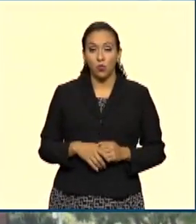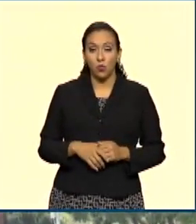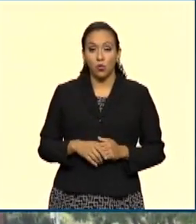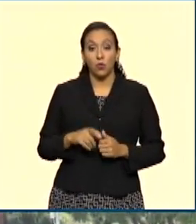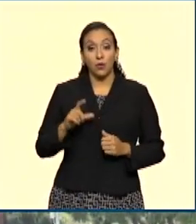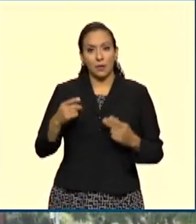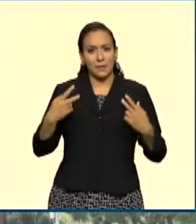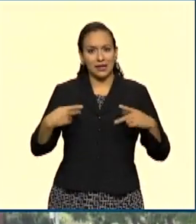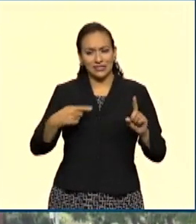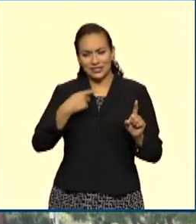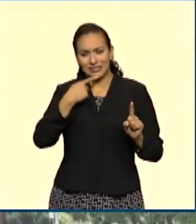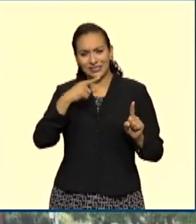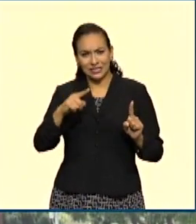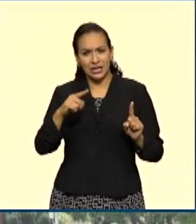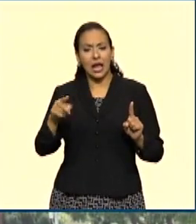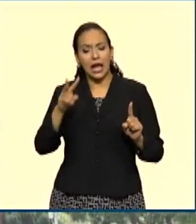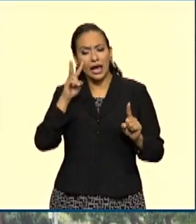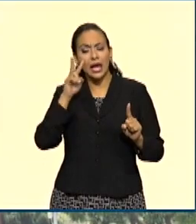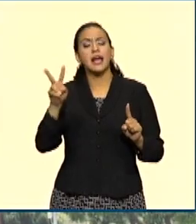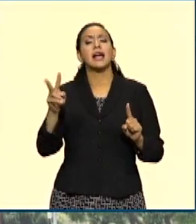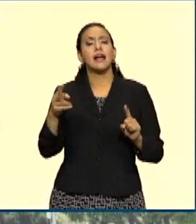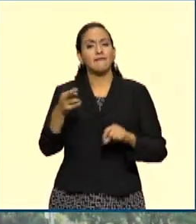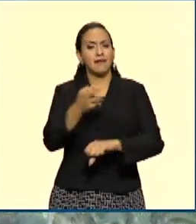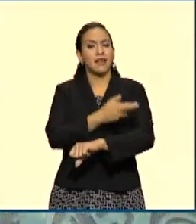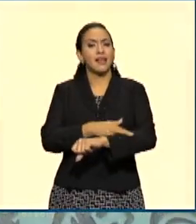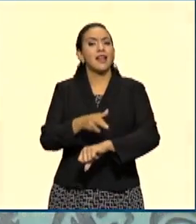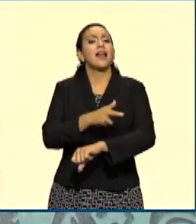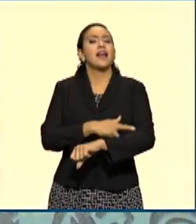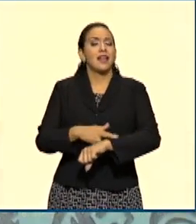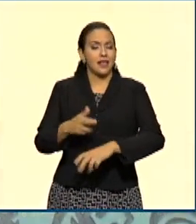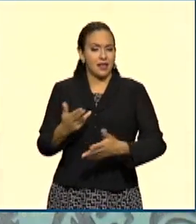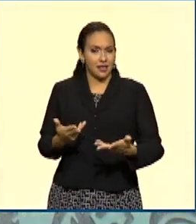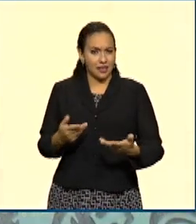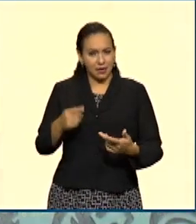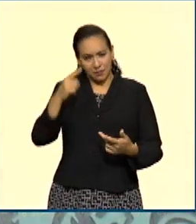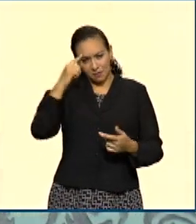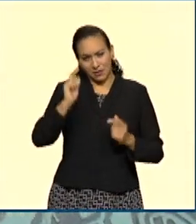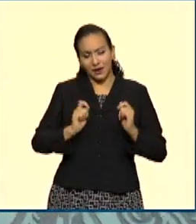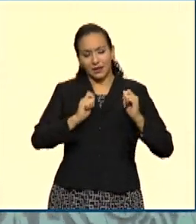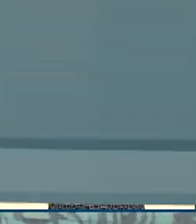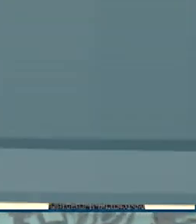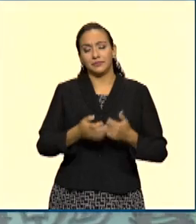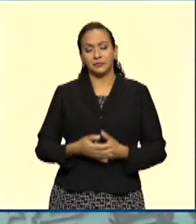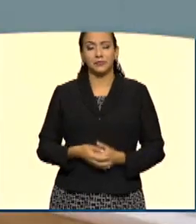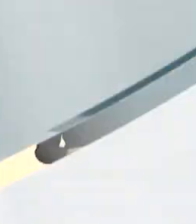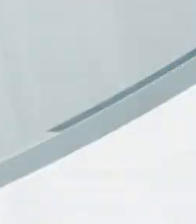parte quejosa de que se lleve a cabo el proceso de designación.